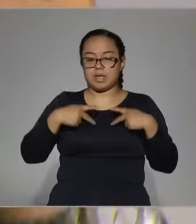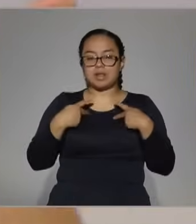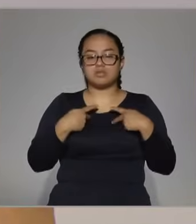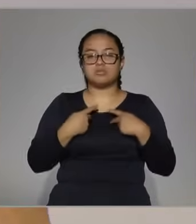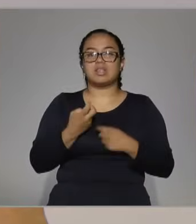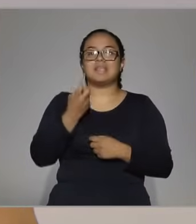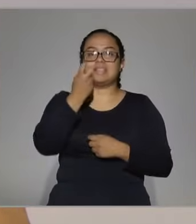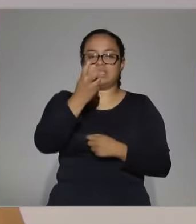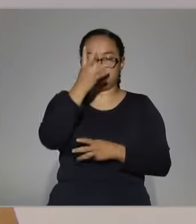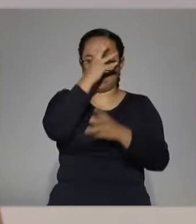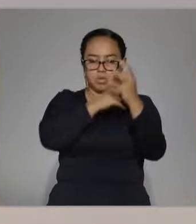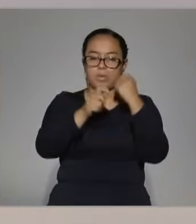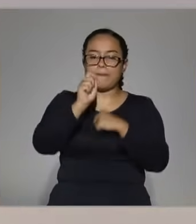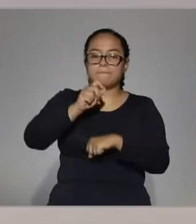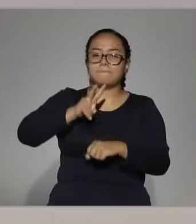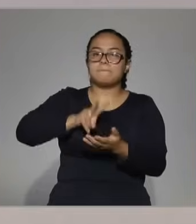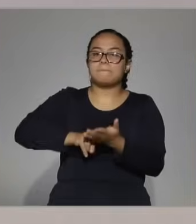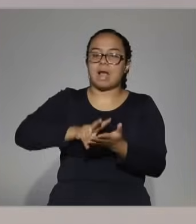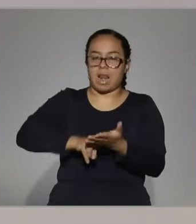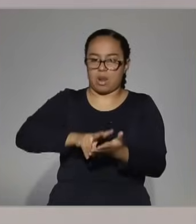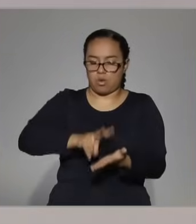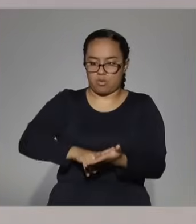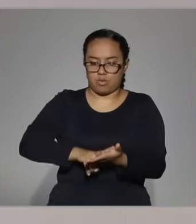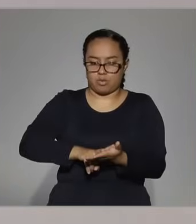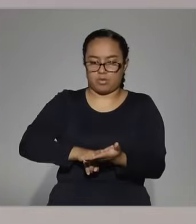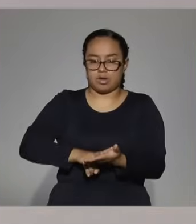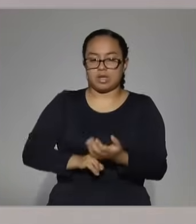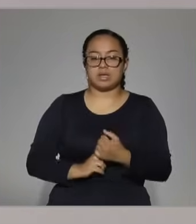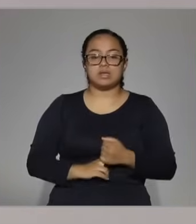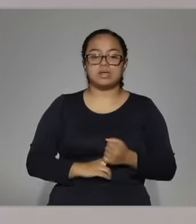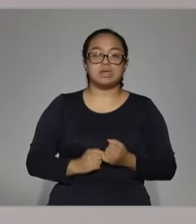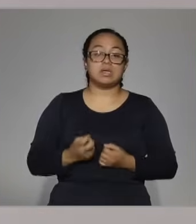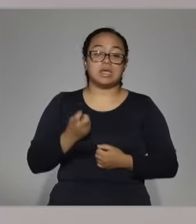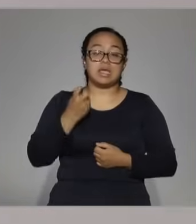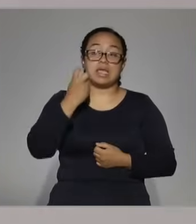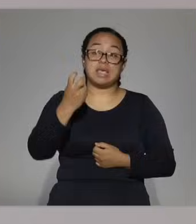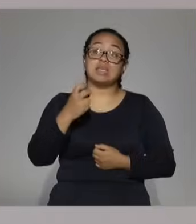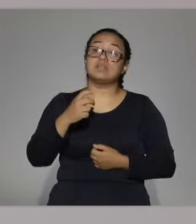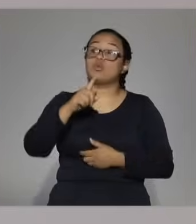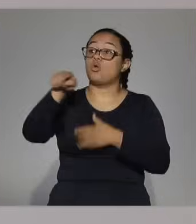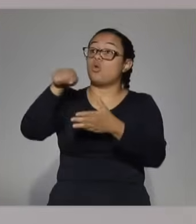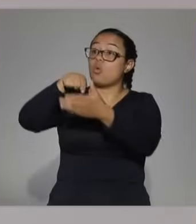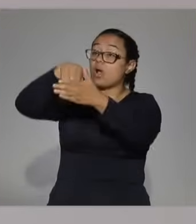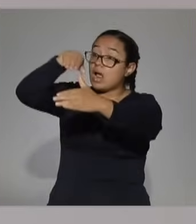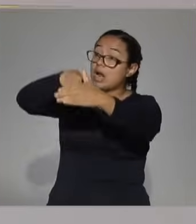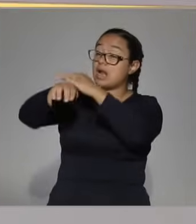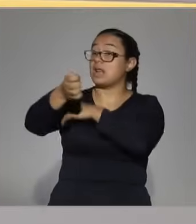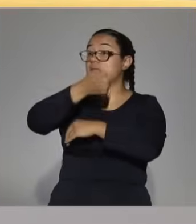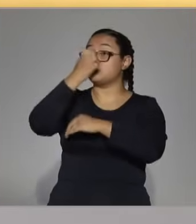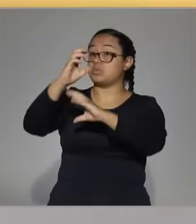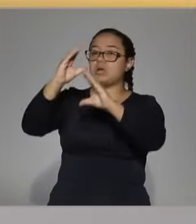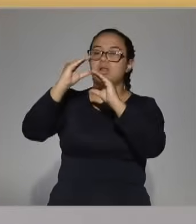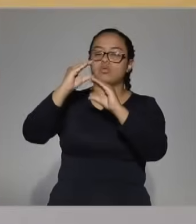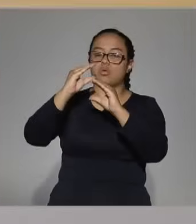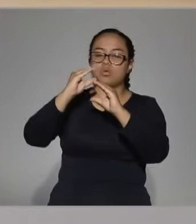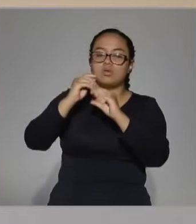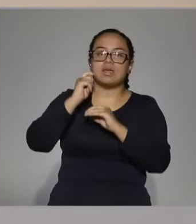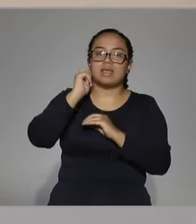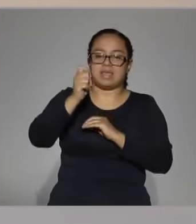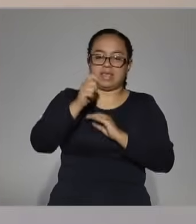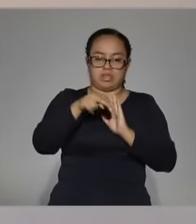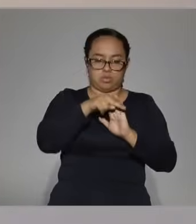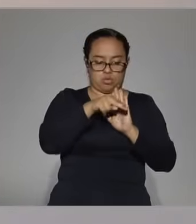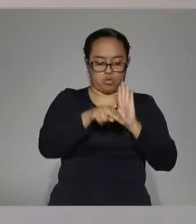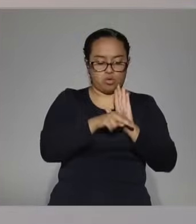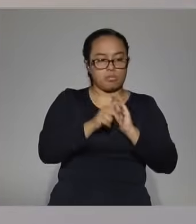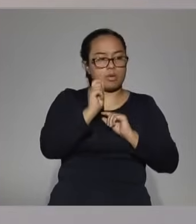aprendiendo valores. Entonces, ese es un punto que no hay escuela como tal que te enseñe ese punto. Esa es una norma